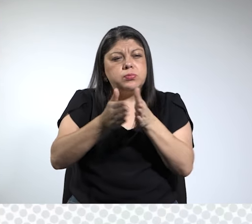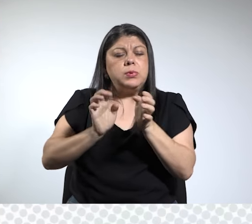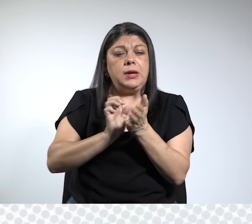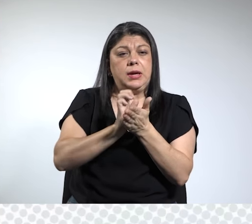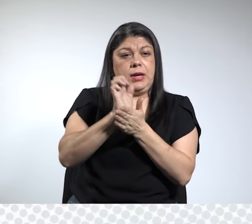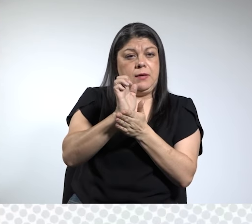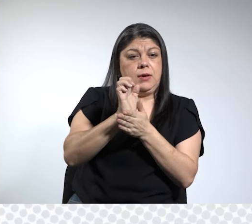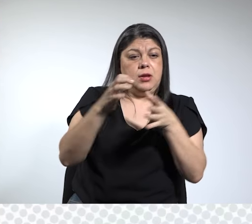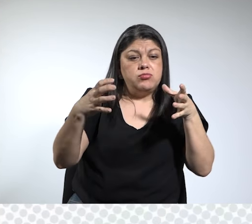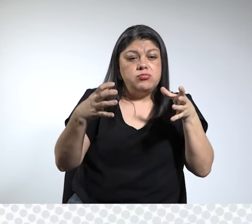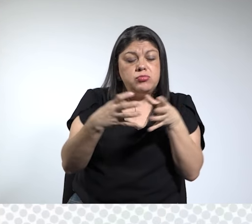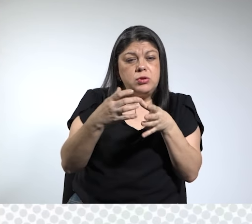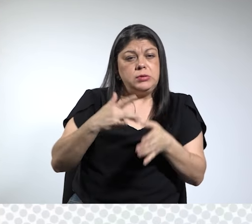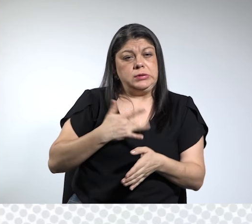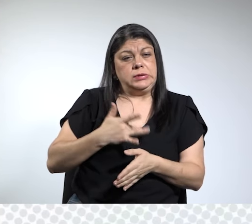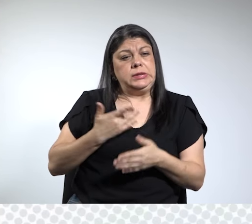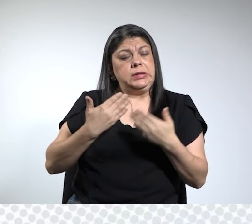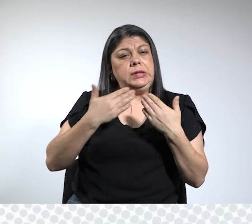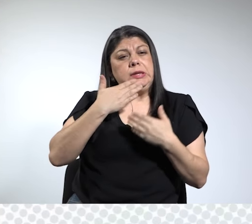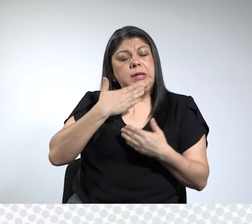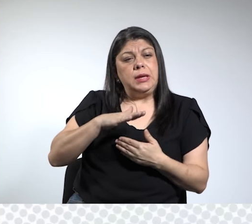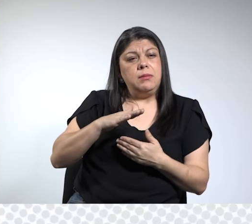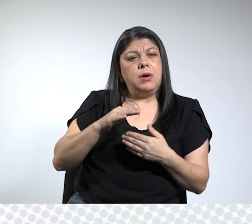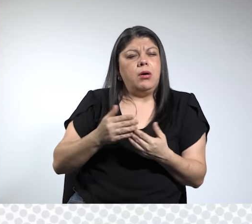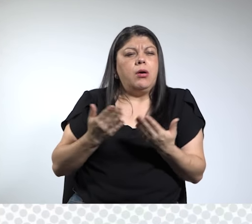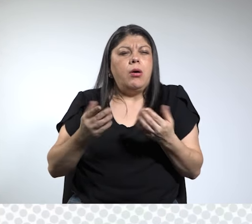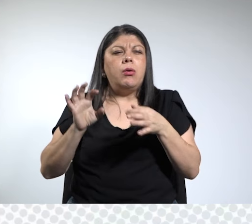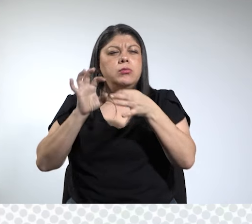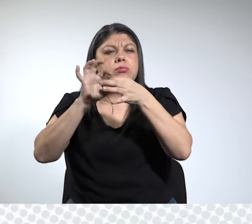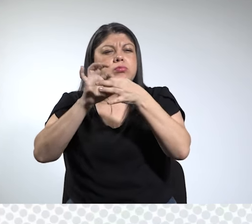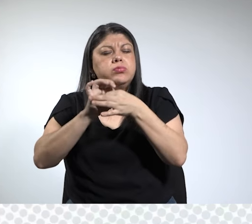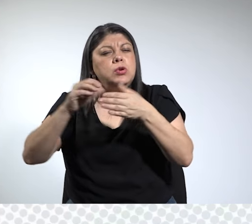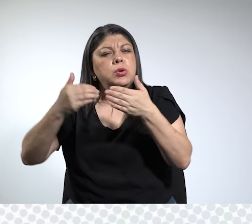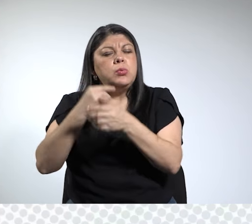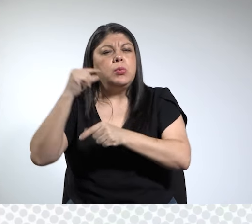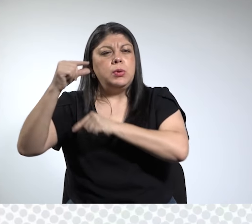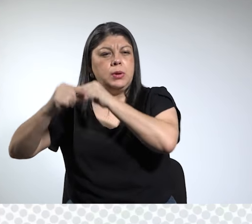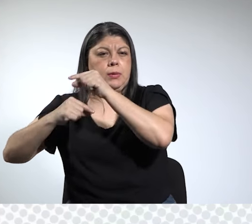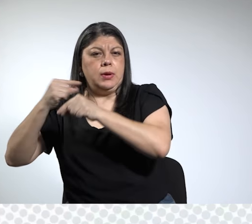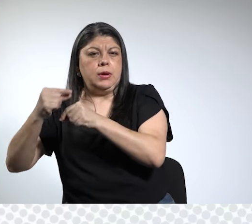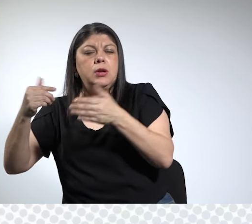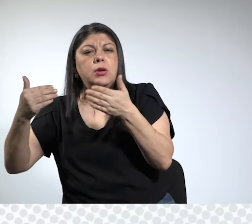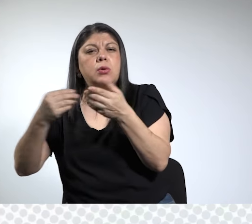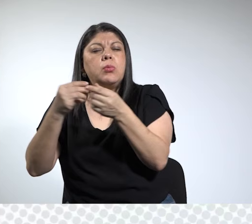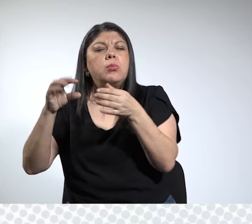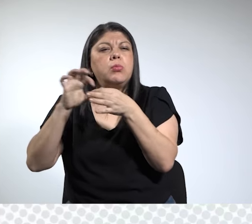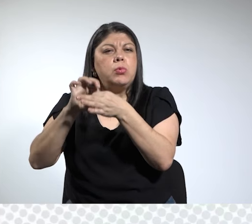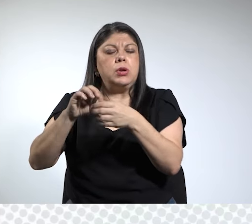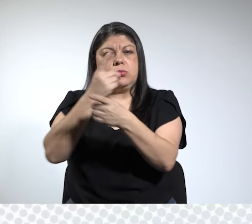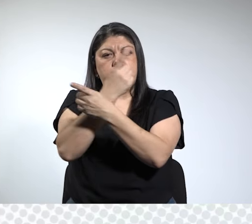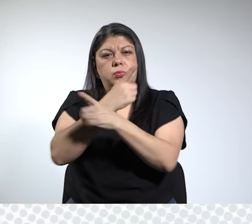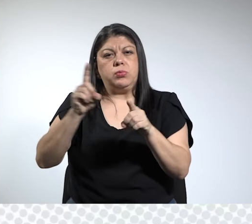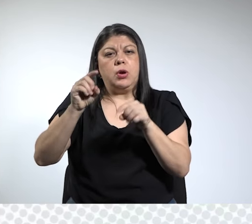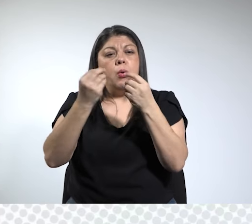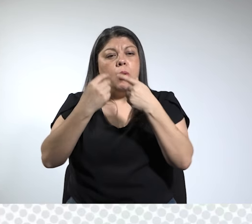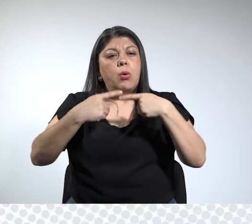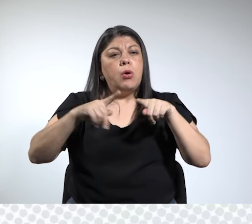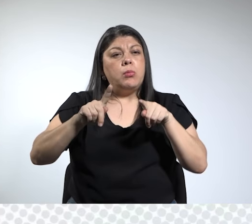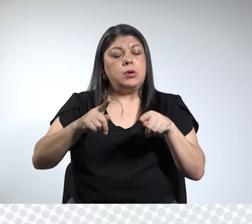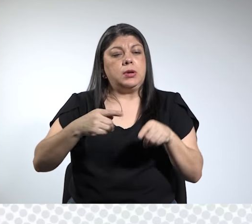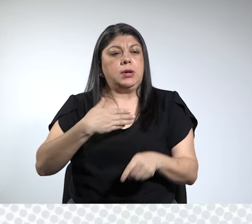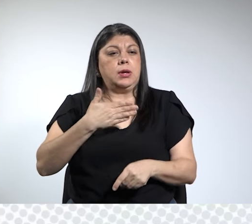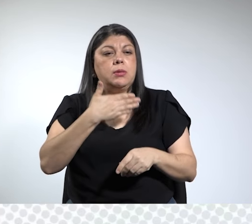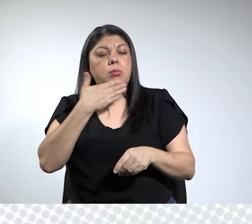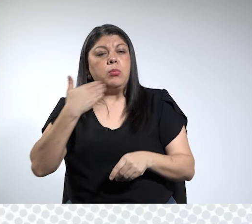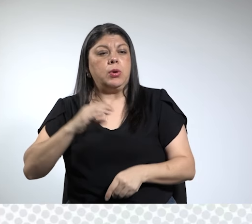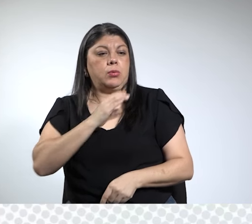evitar que la indiferencia o el desencanto definan la relación de las nuevas generaciones con la democracia y con las oportunidades y con